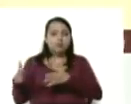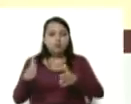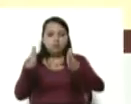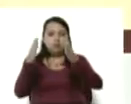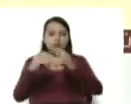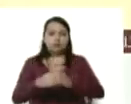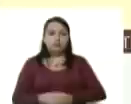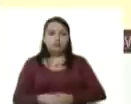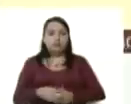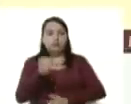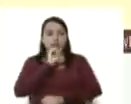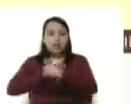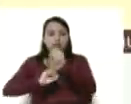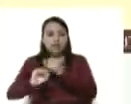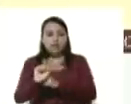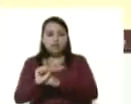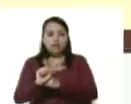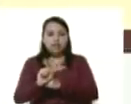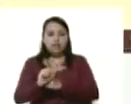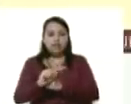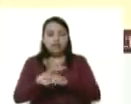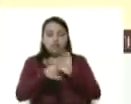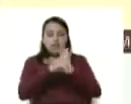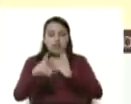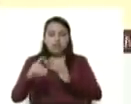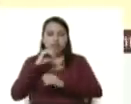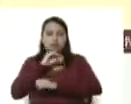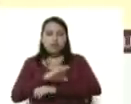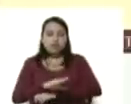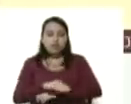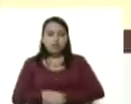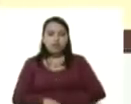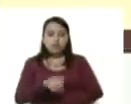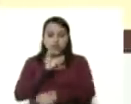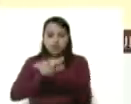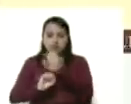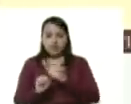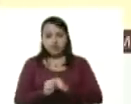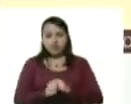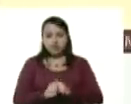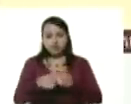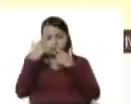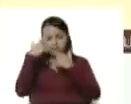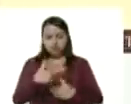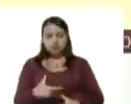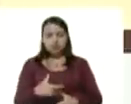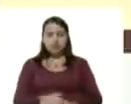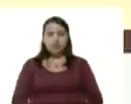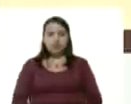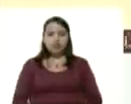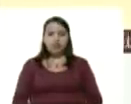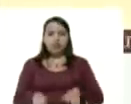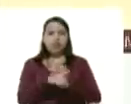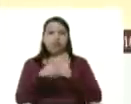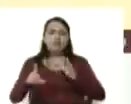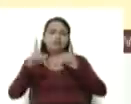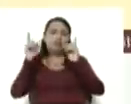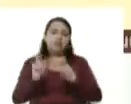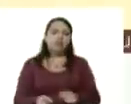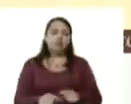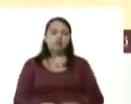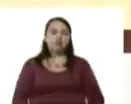de la defensa de sus derechos históricos, de la defensa de su dignidad y de la defensa también de